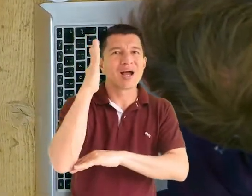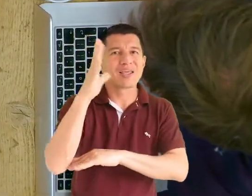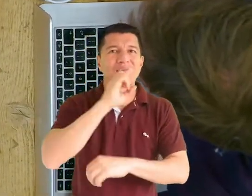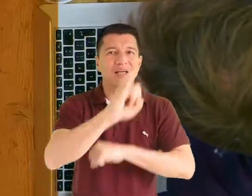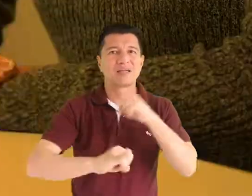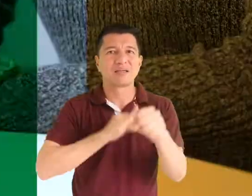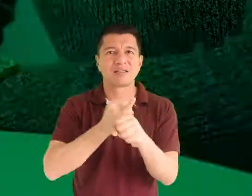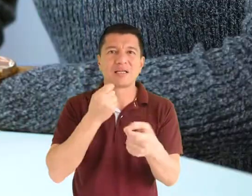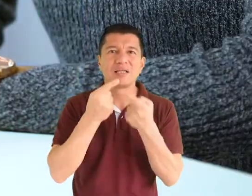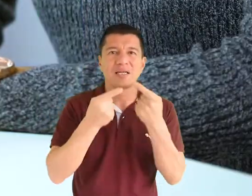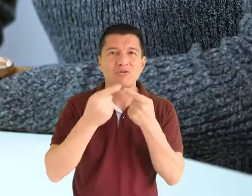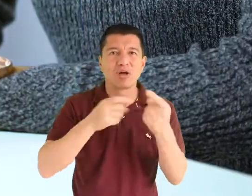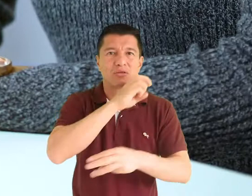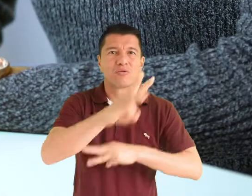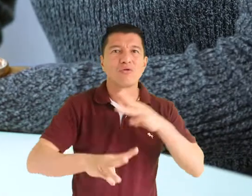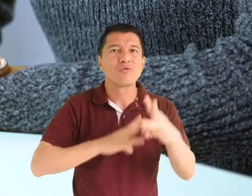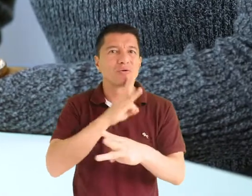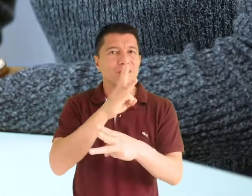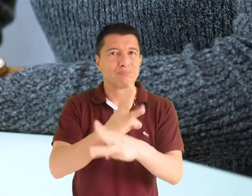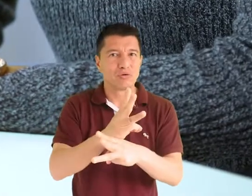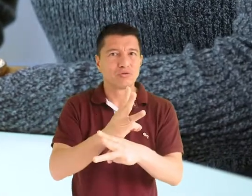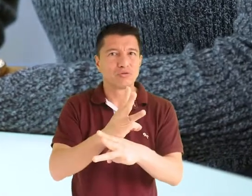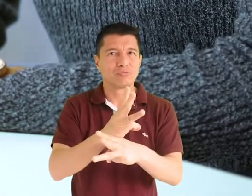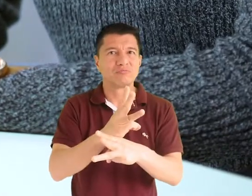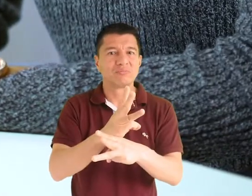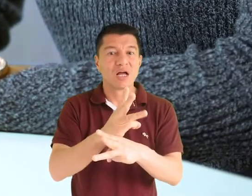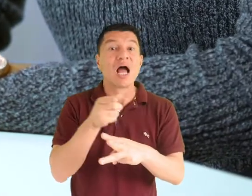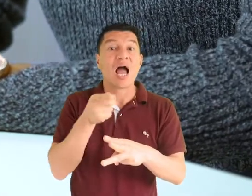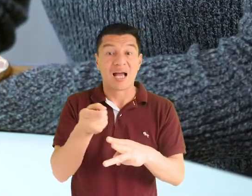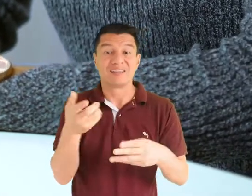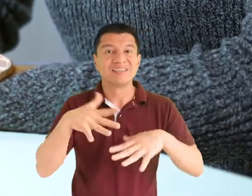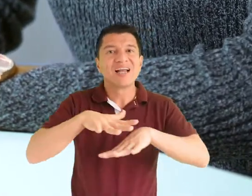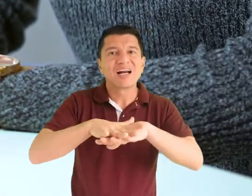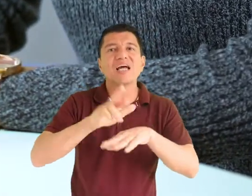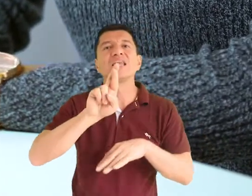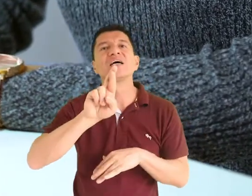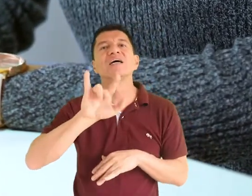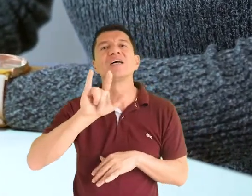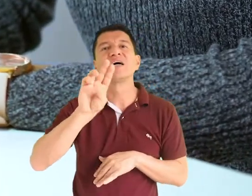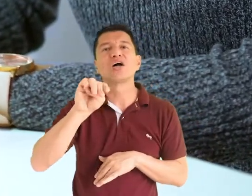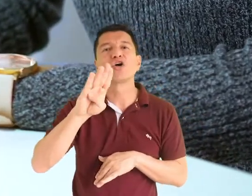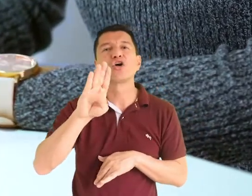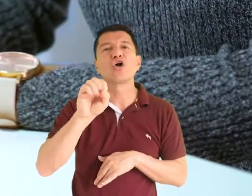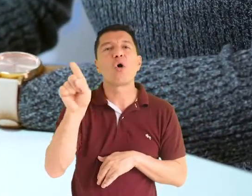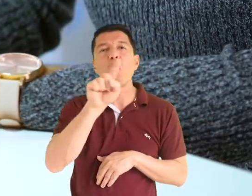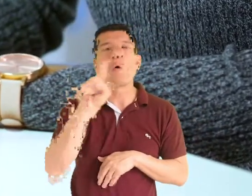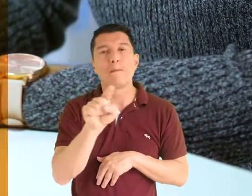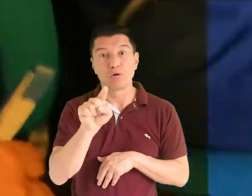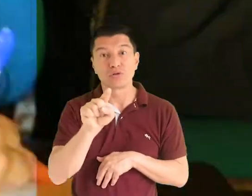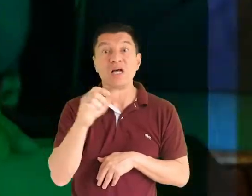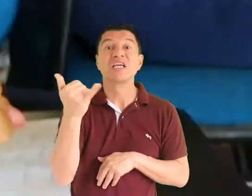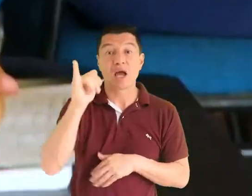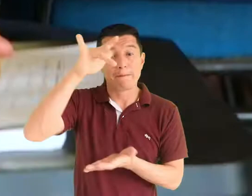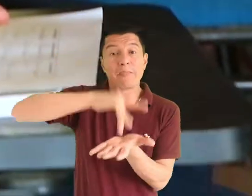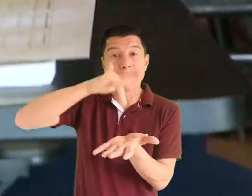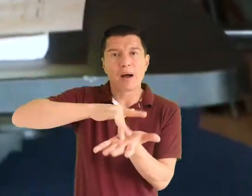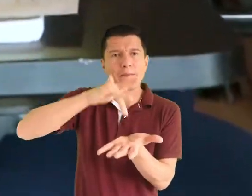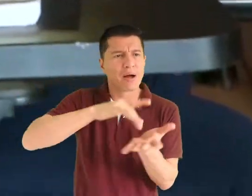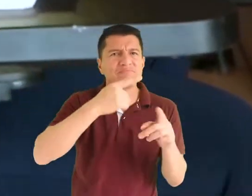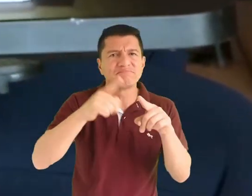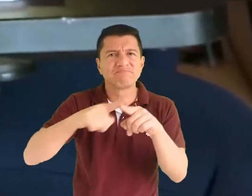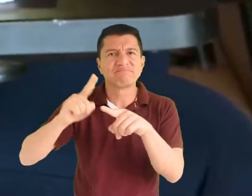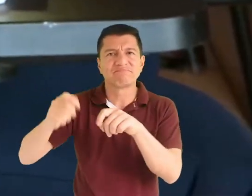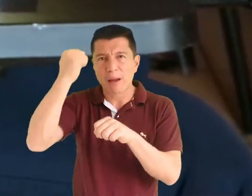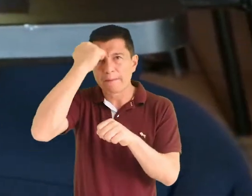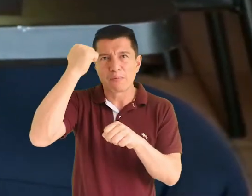Internacional Dialogando con el Mundo, que la certifica la Red Rumbos. Ahí hemos participado varios docentes de la maestría.